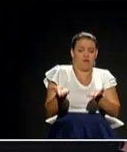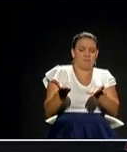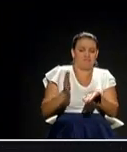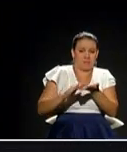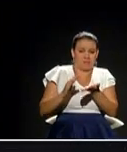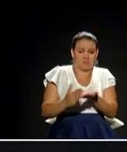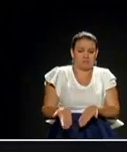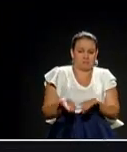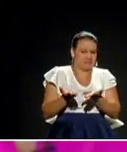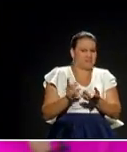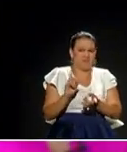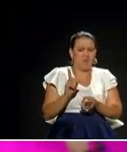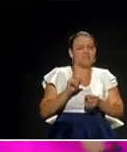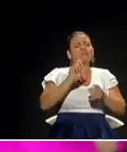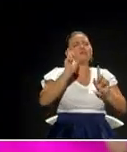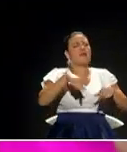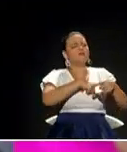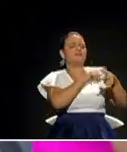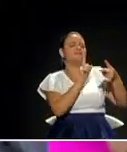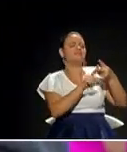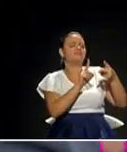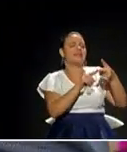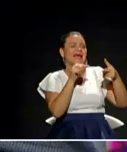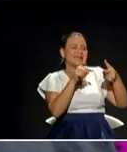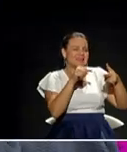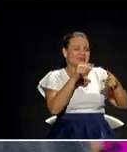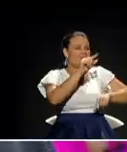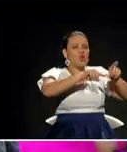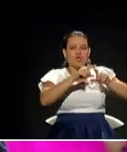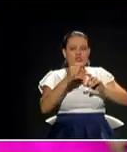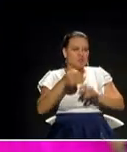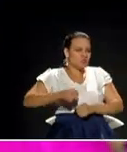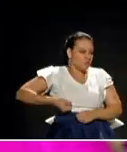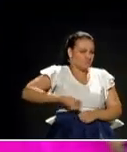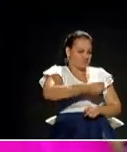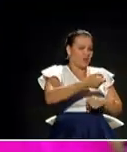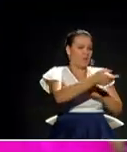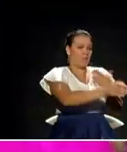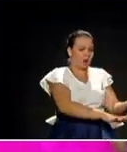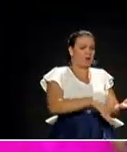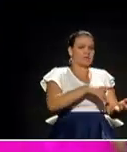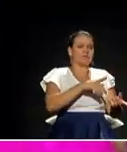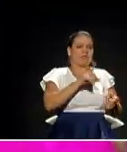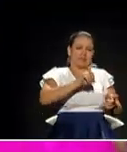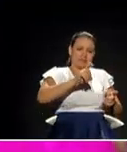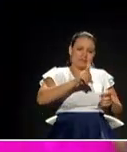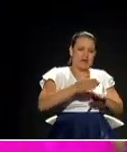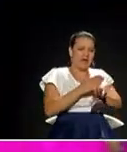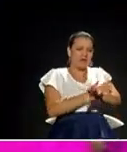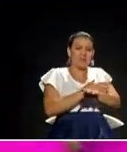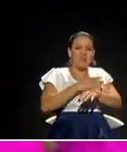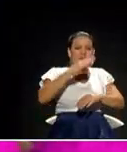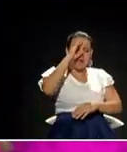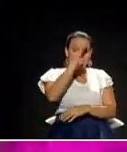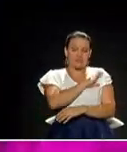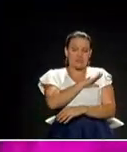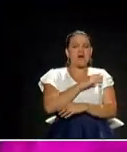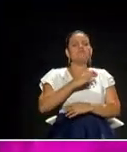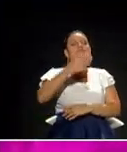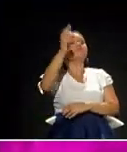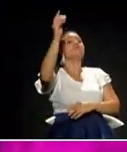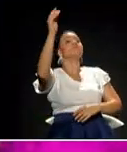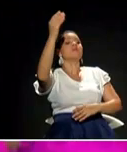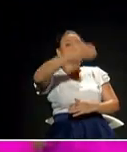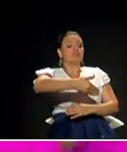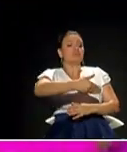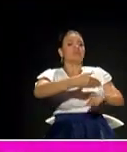disminuirlo y para ello vamos a tener unos retenes permanentemente por la ciudad para decomisar armas ilegales medellín puede